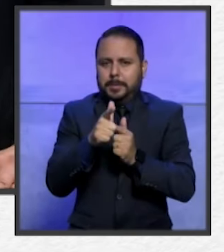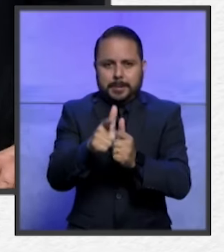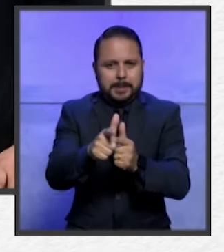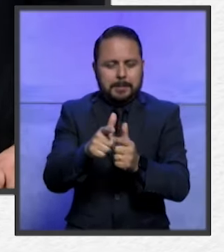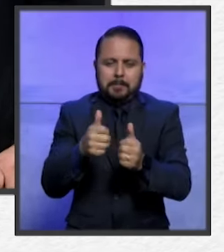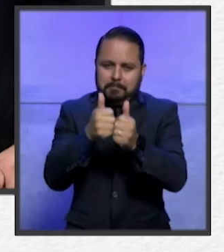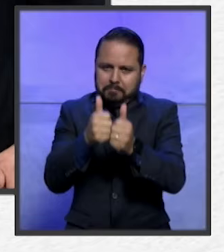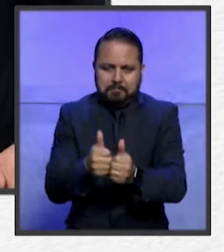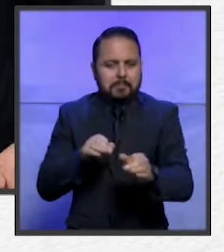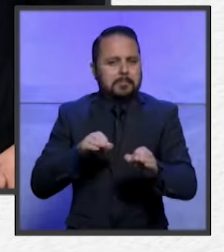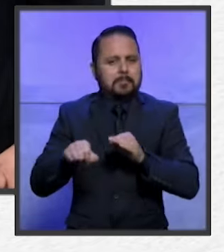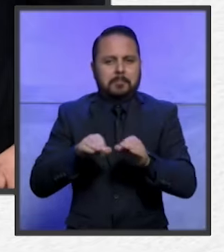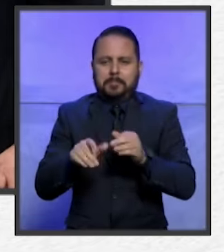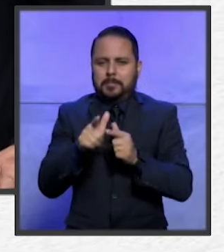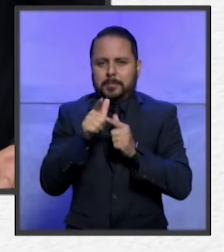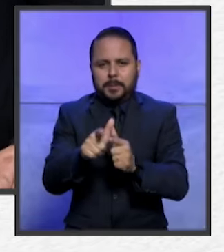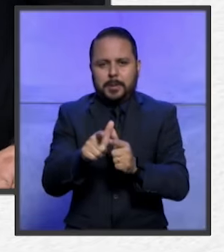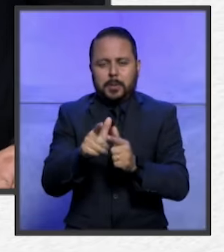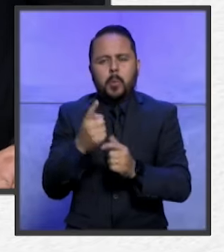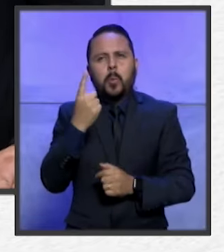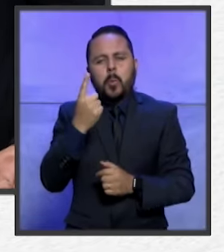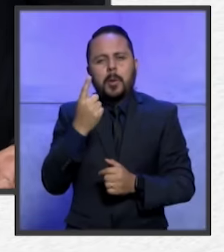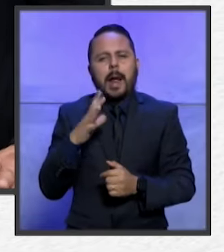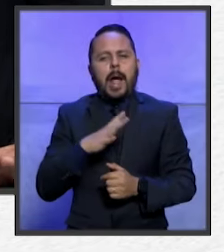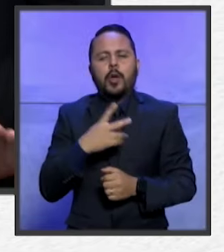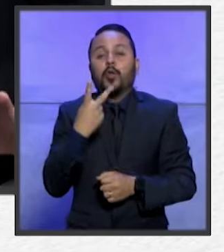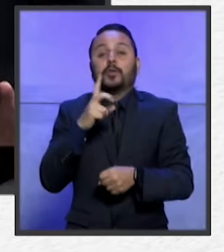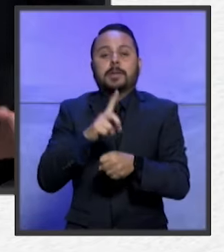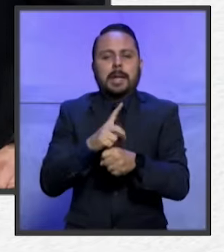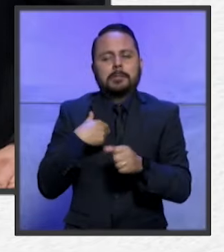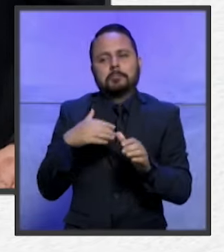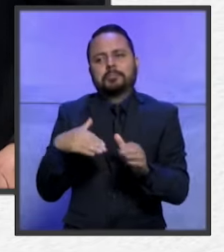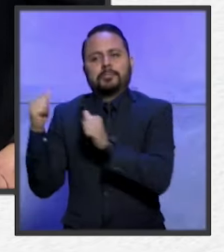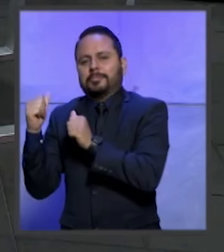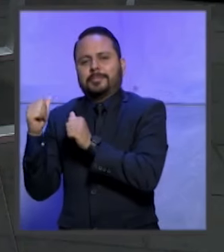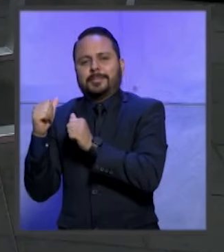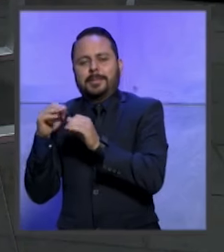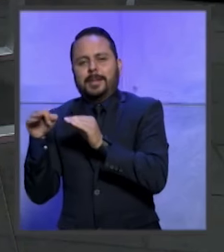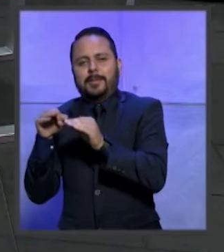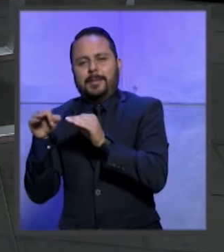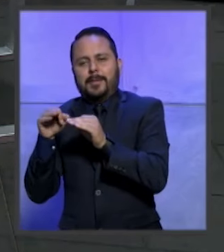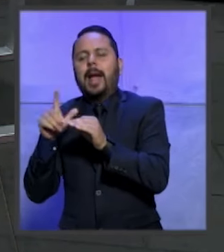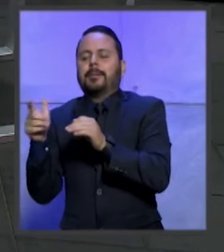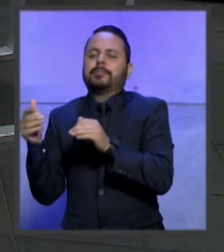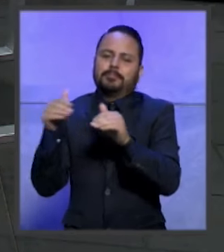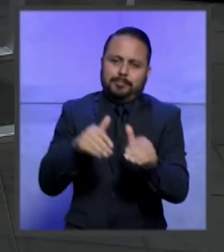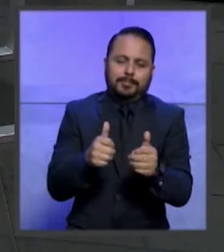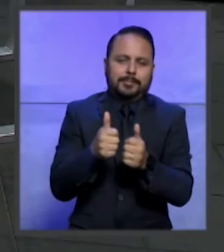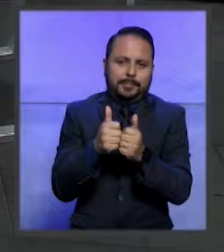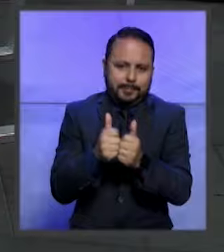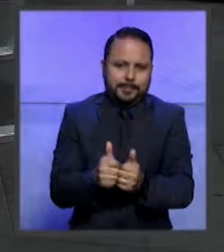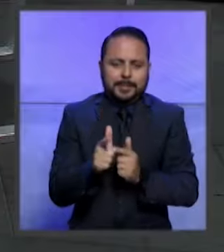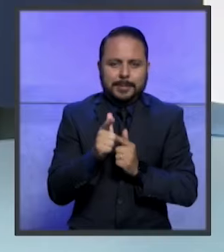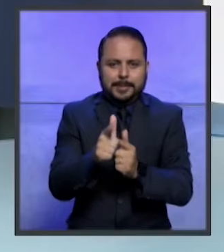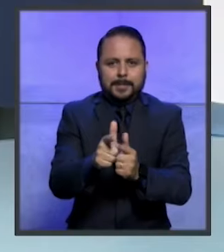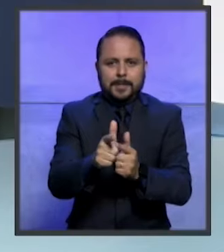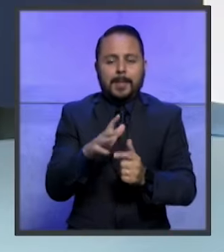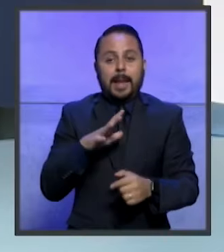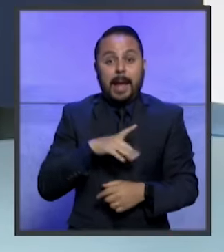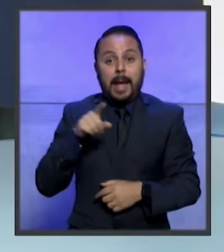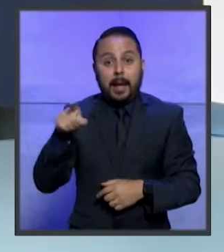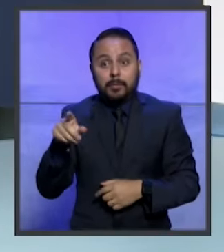de laborar en el tribunal electoral salvo dos días dos días salvo dos días Juan Carlos Silva daya ha estado